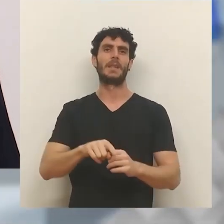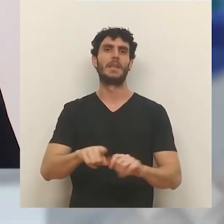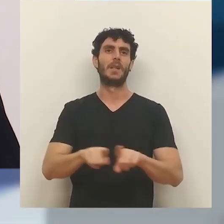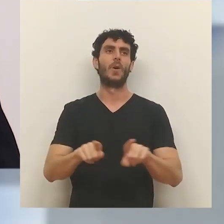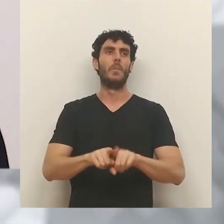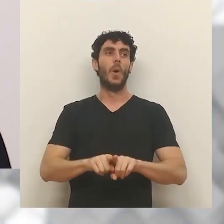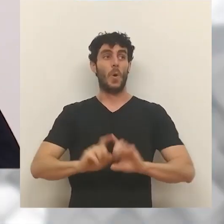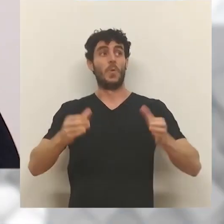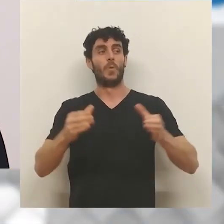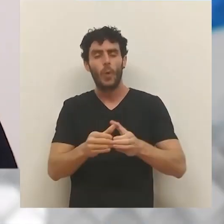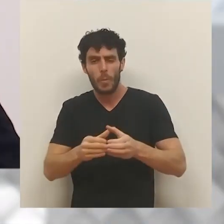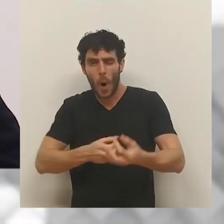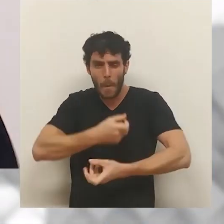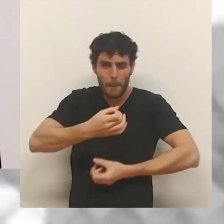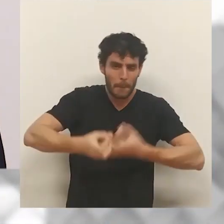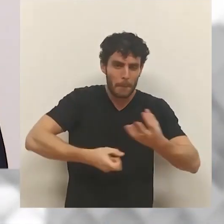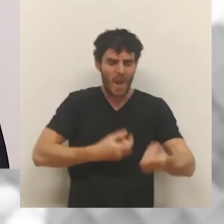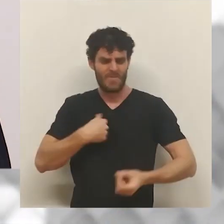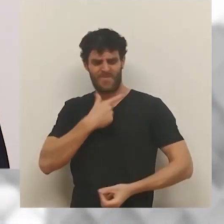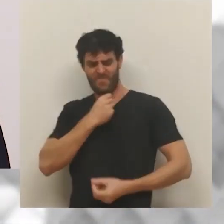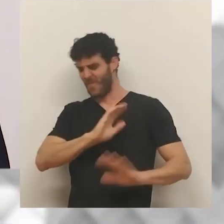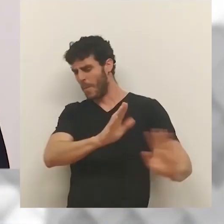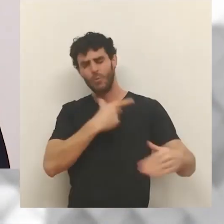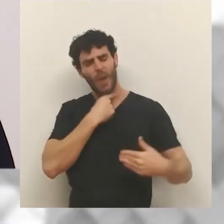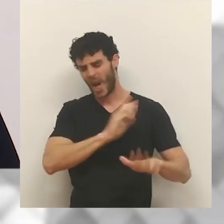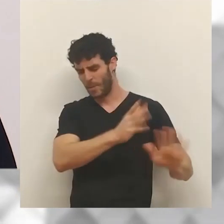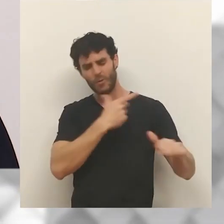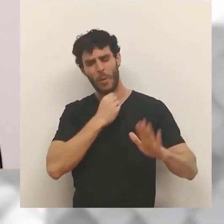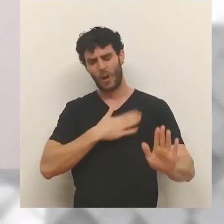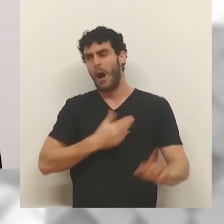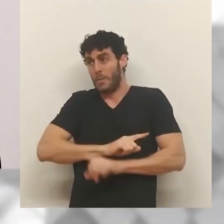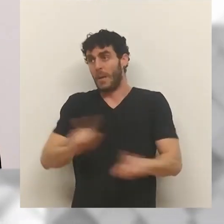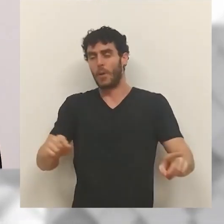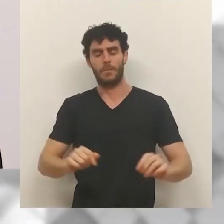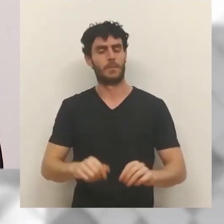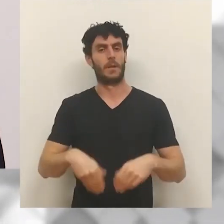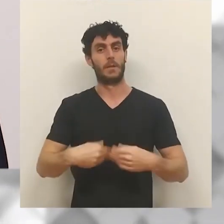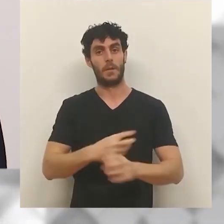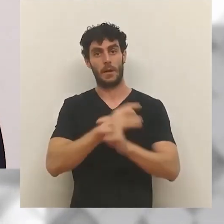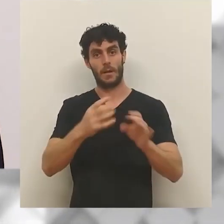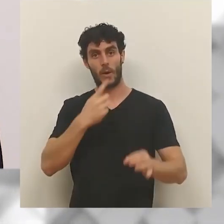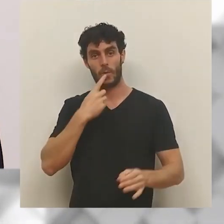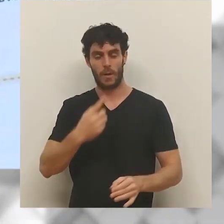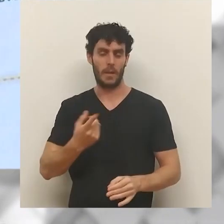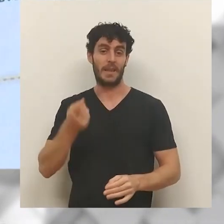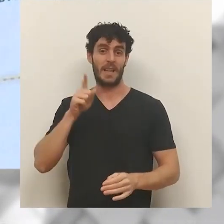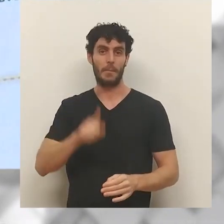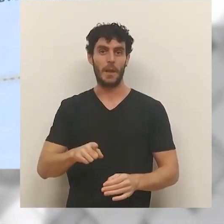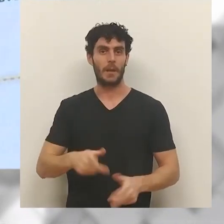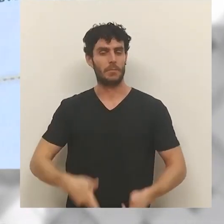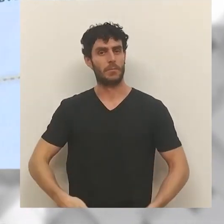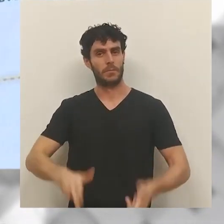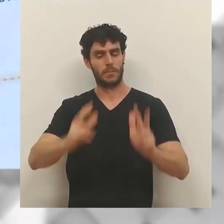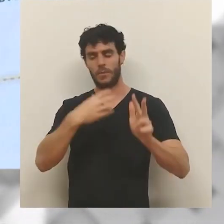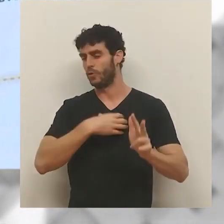Y después luego está el efecto ese de grupo, de que como a nadie le gusta la comida del comedor, pues a mí tampoco. Ahora